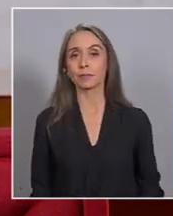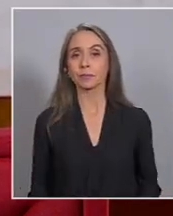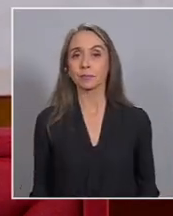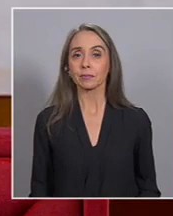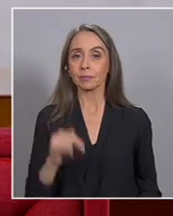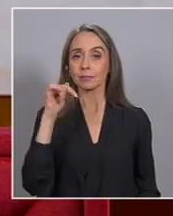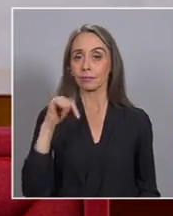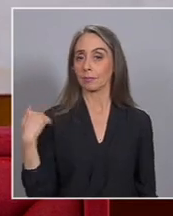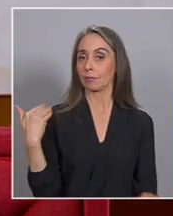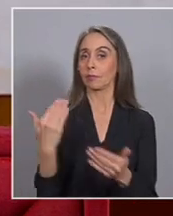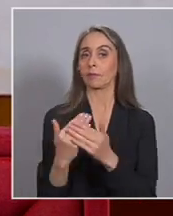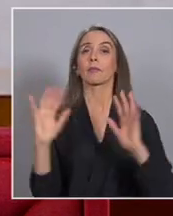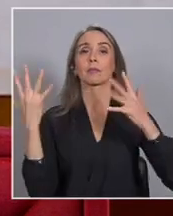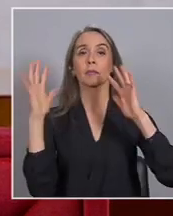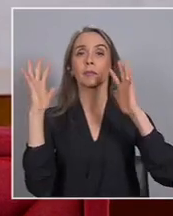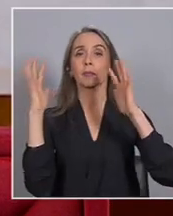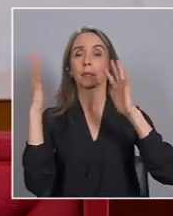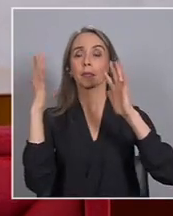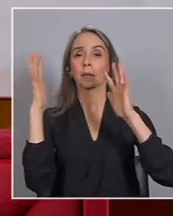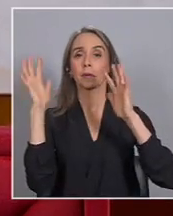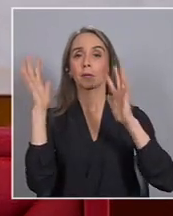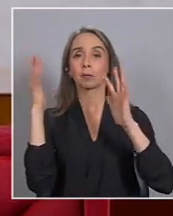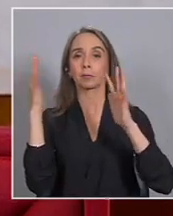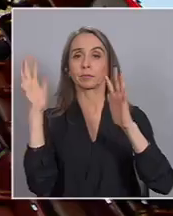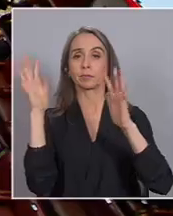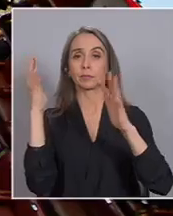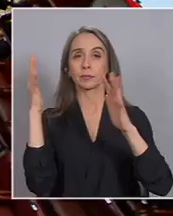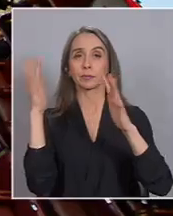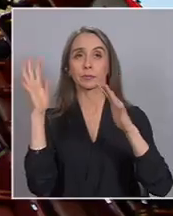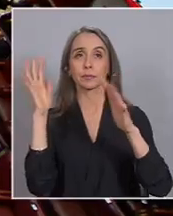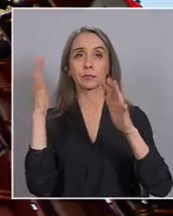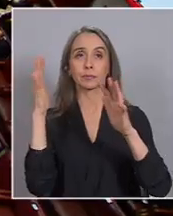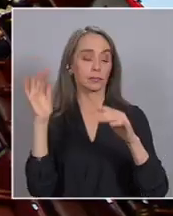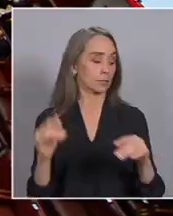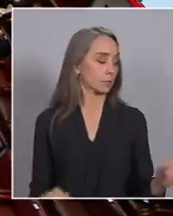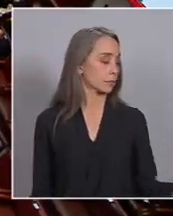En este año transcurrido,